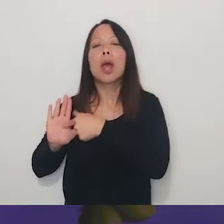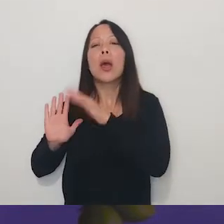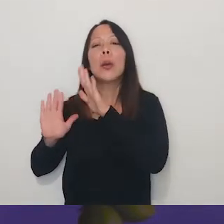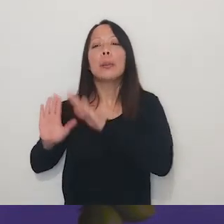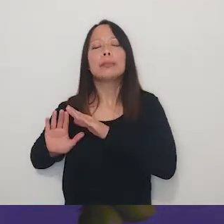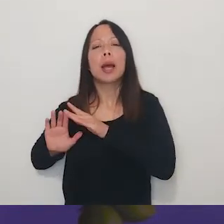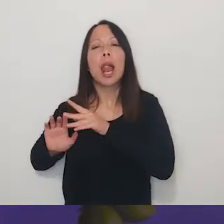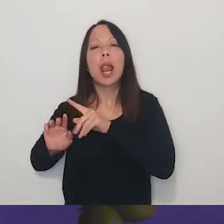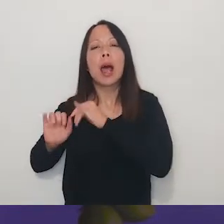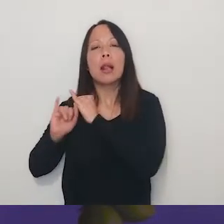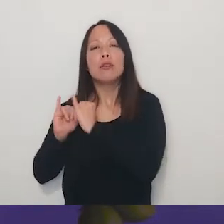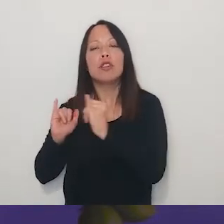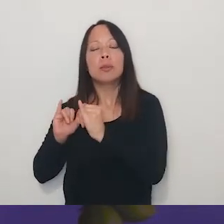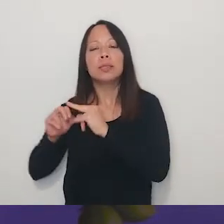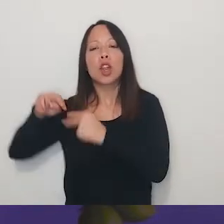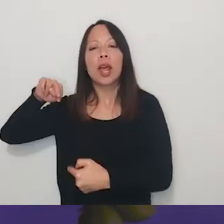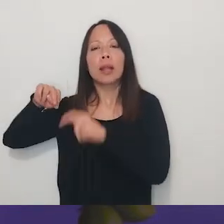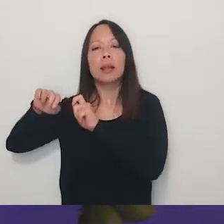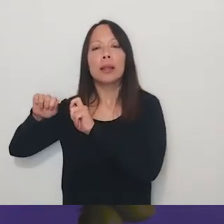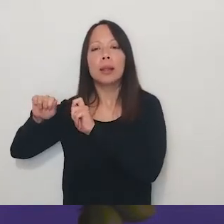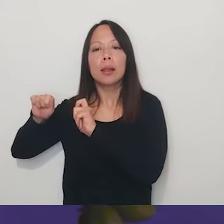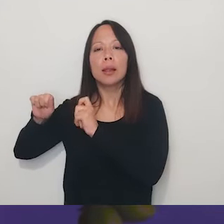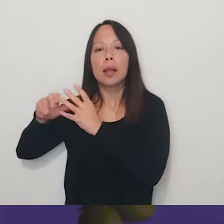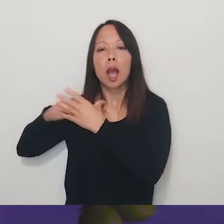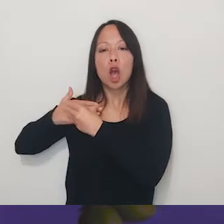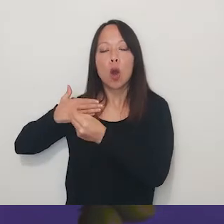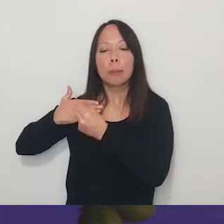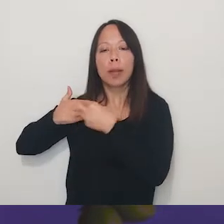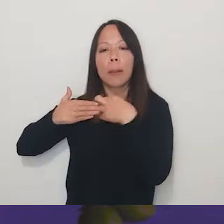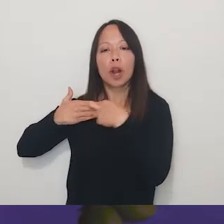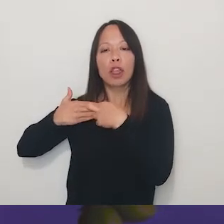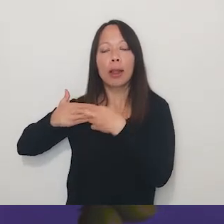prepara la información genética para copiarla en una proteína.